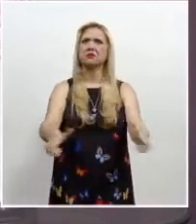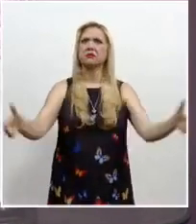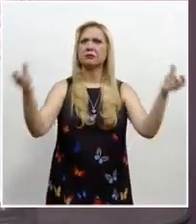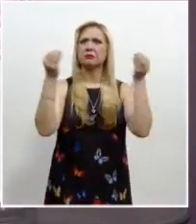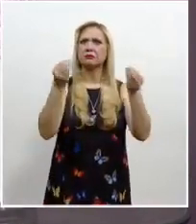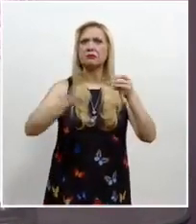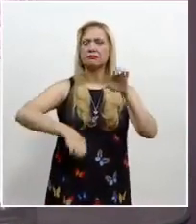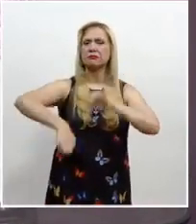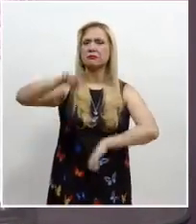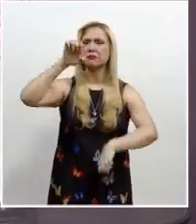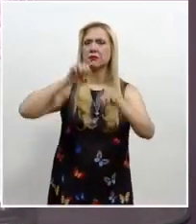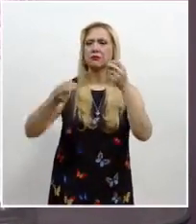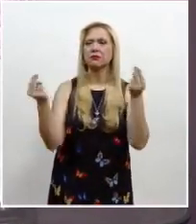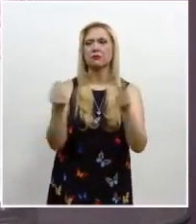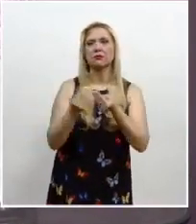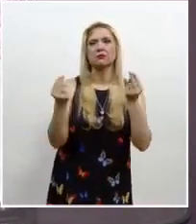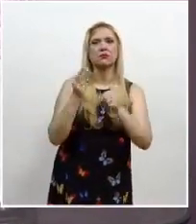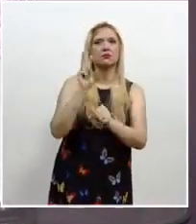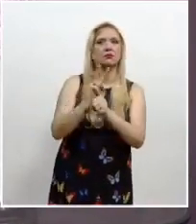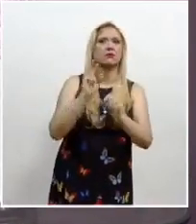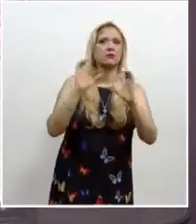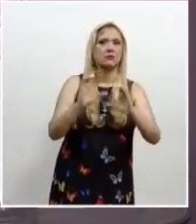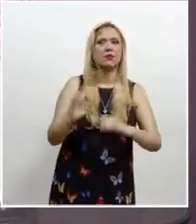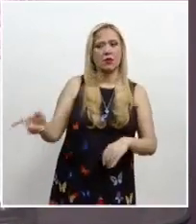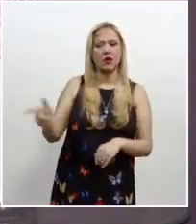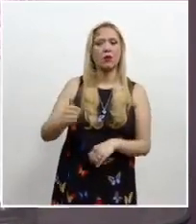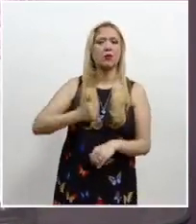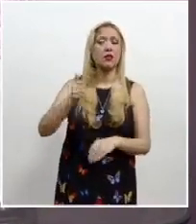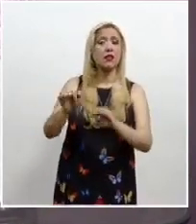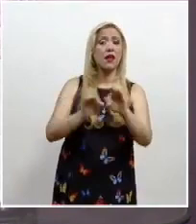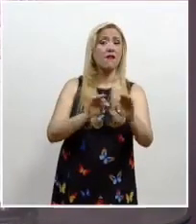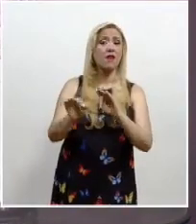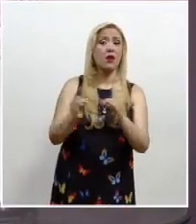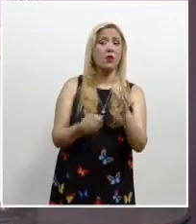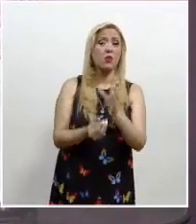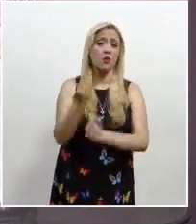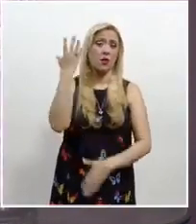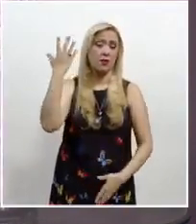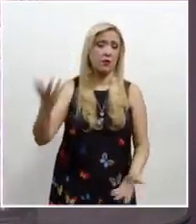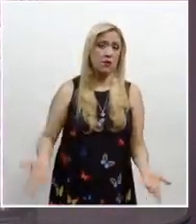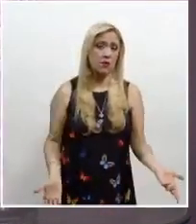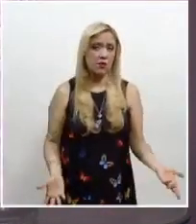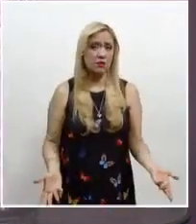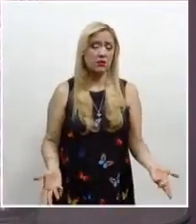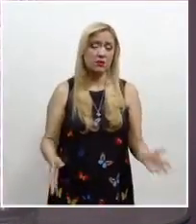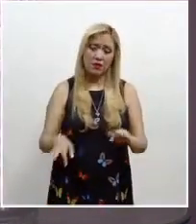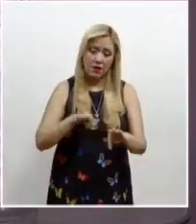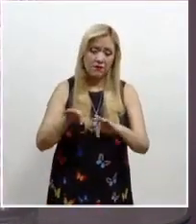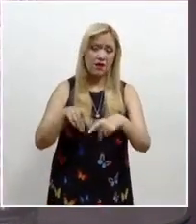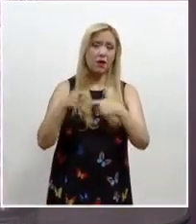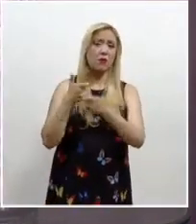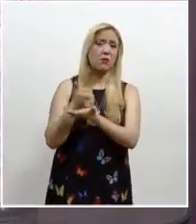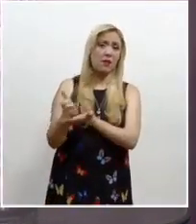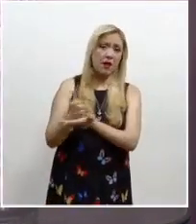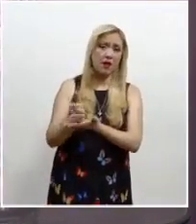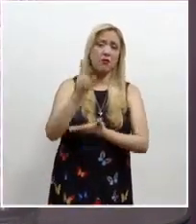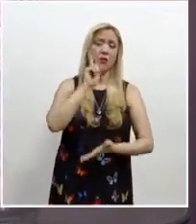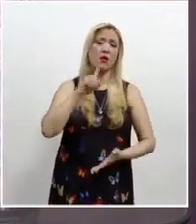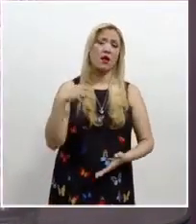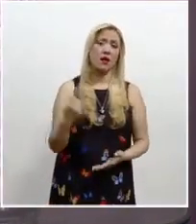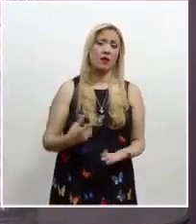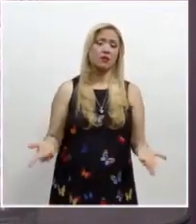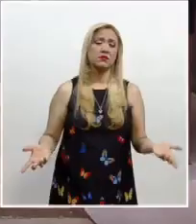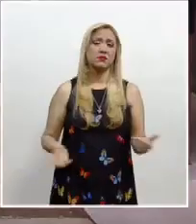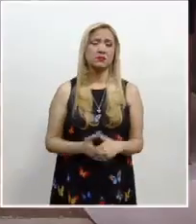Malún. Para nosotros el sistema de cuidados es esencial para incorporar a las mujeres en el mercado de trabajo.